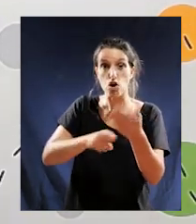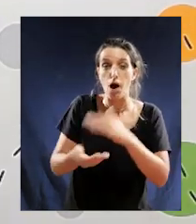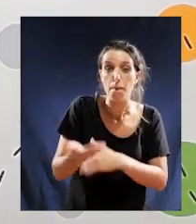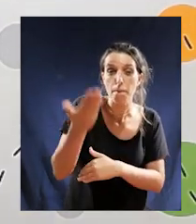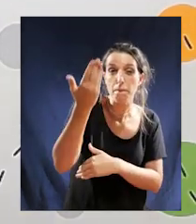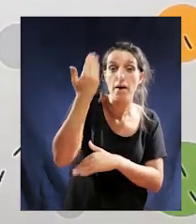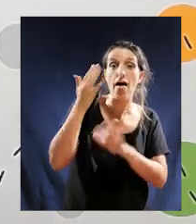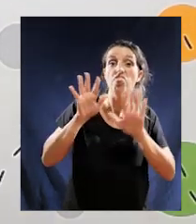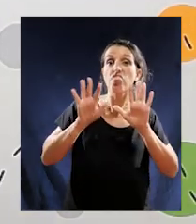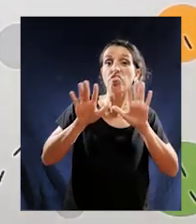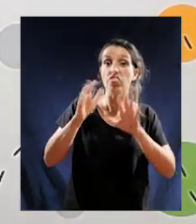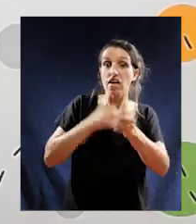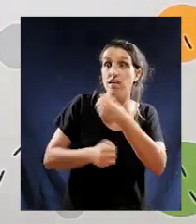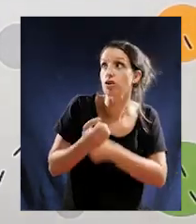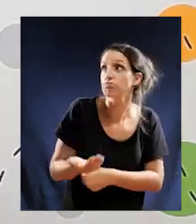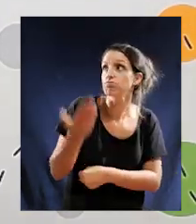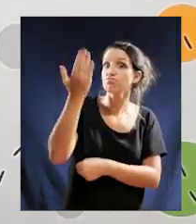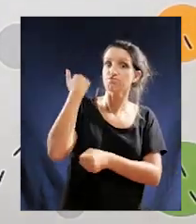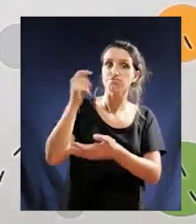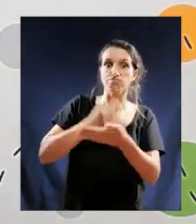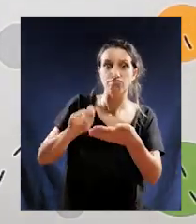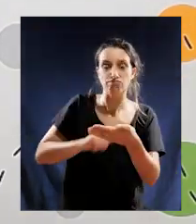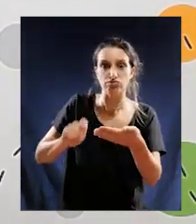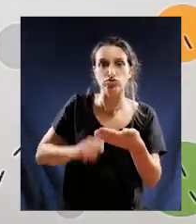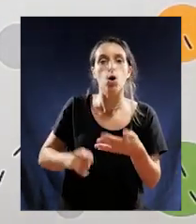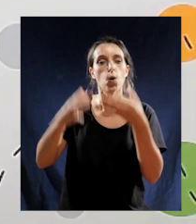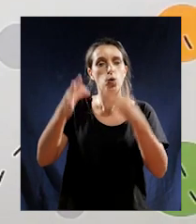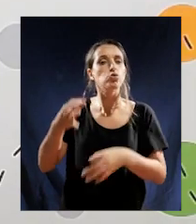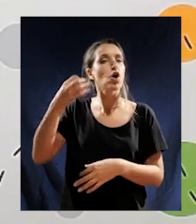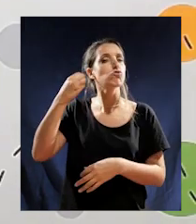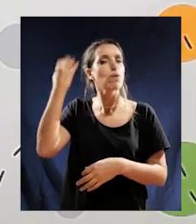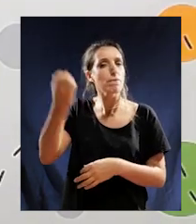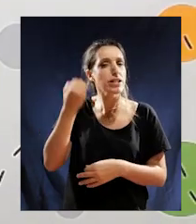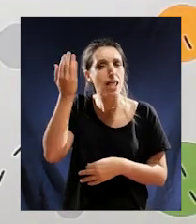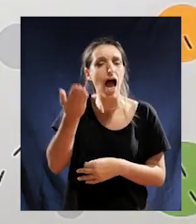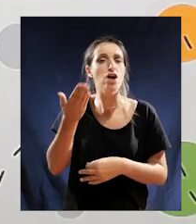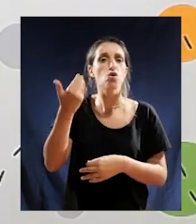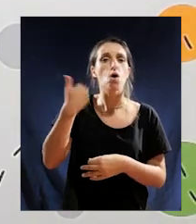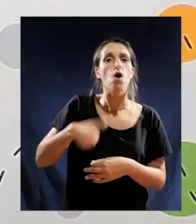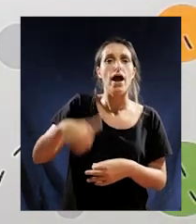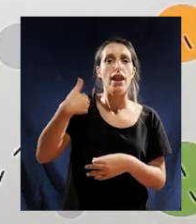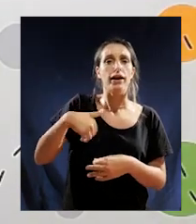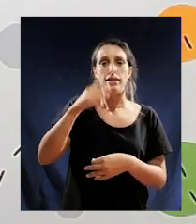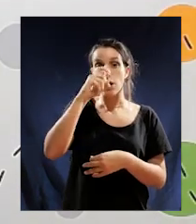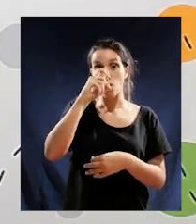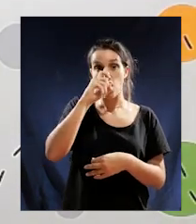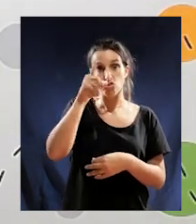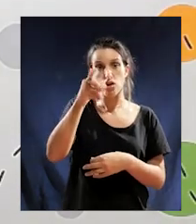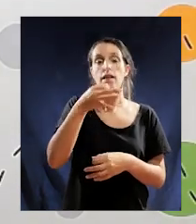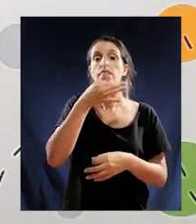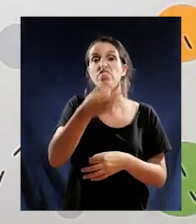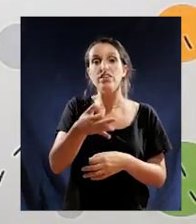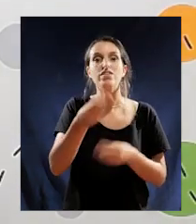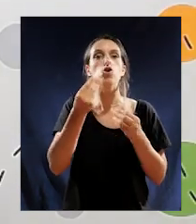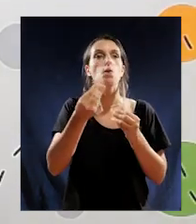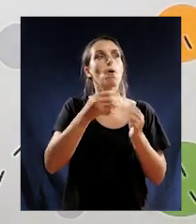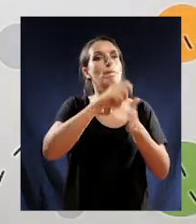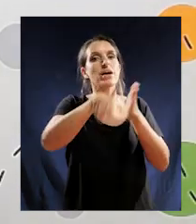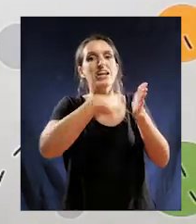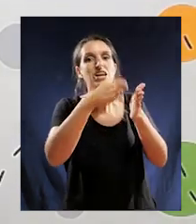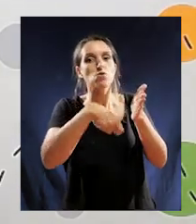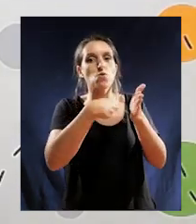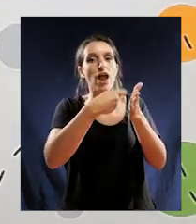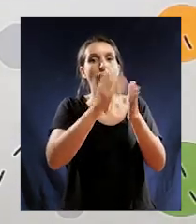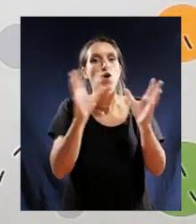escribió hace diez años a propósito de un seminario que se desarrolló en buenos aires- un texto que se